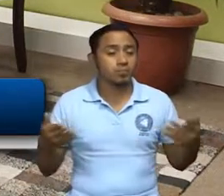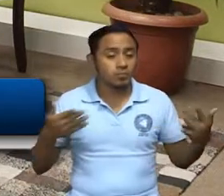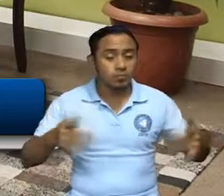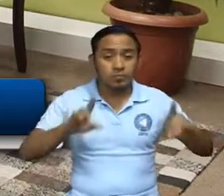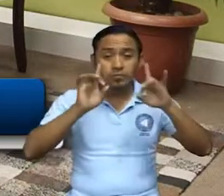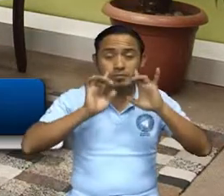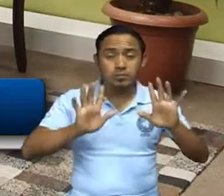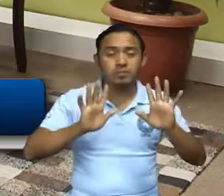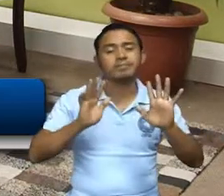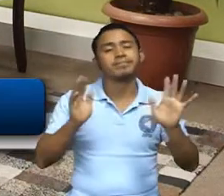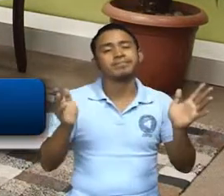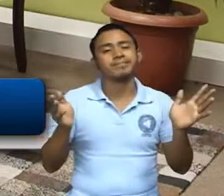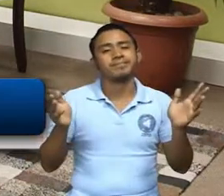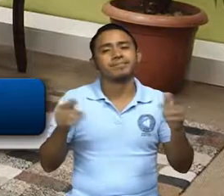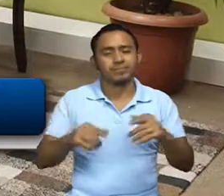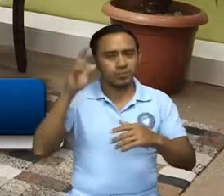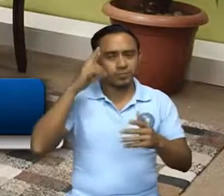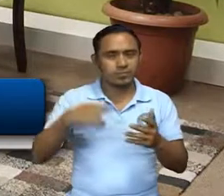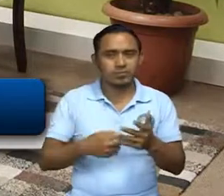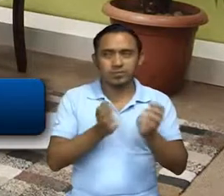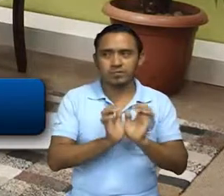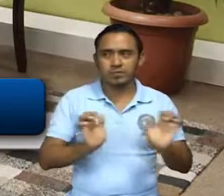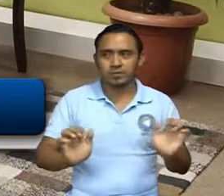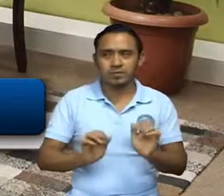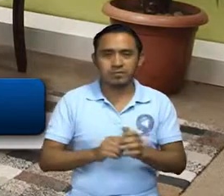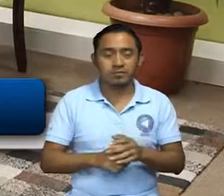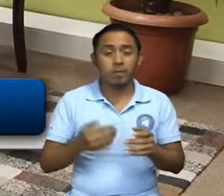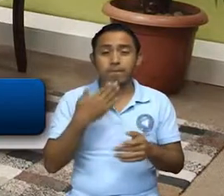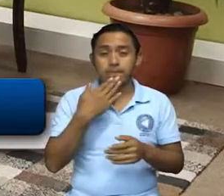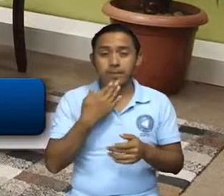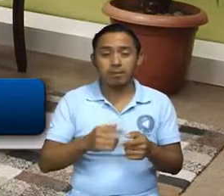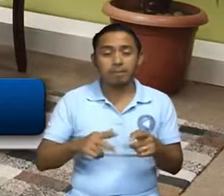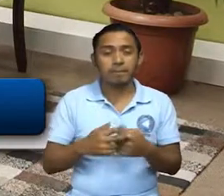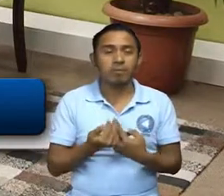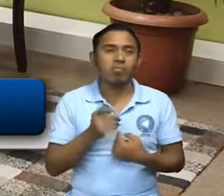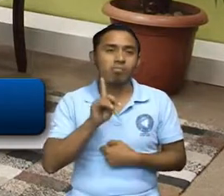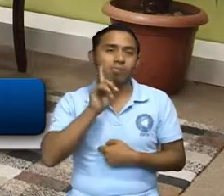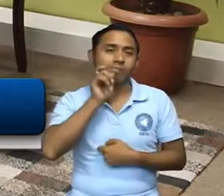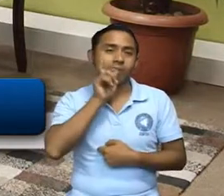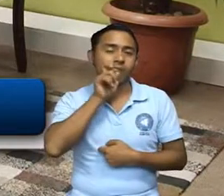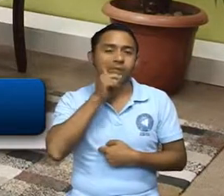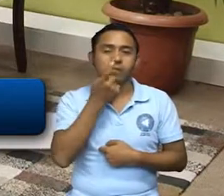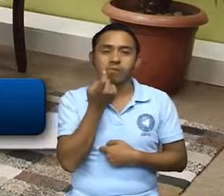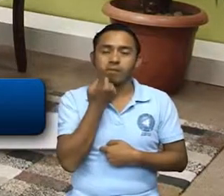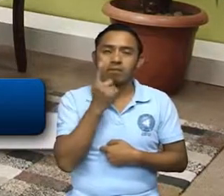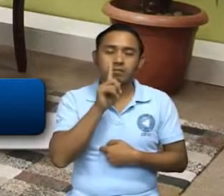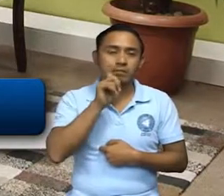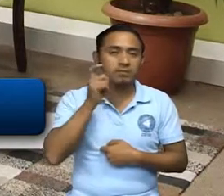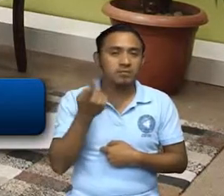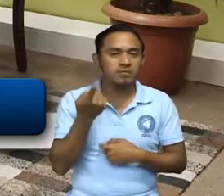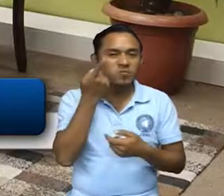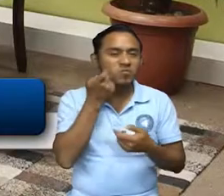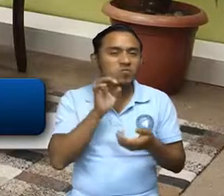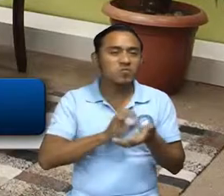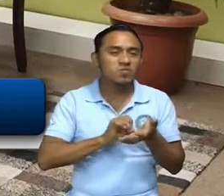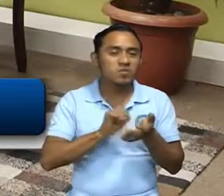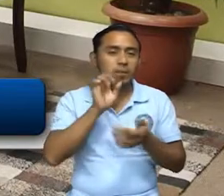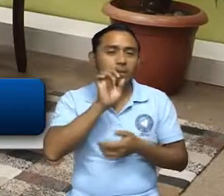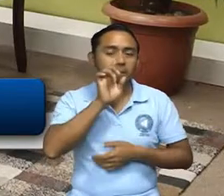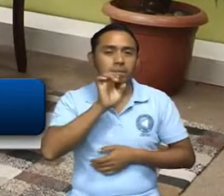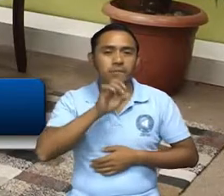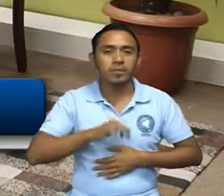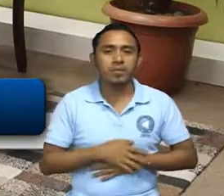Aparte de eso, ustedes saben que el niño es bueno para hurcarse la nariz, ¿ya? Por ejemplo, si tiene, ya sea, ¿cómo le puedo